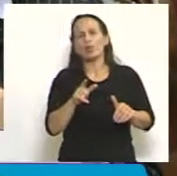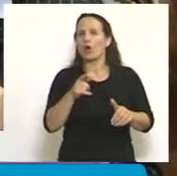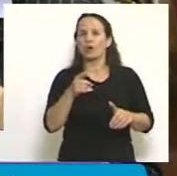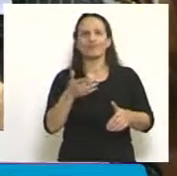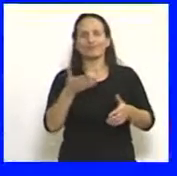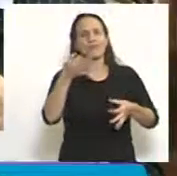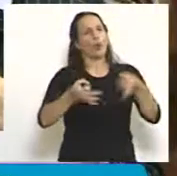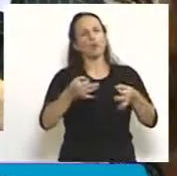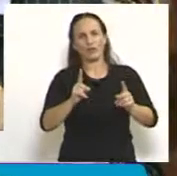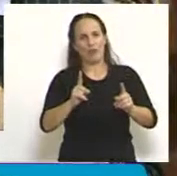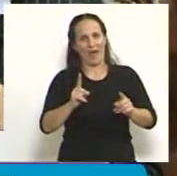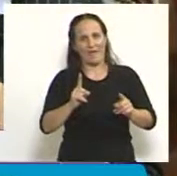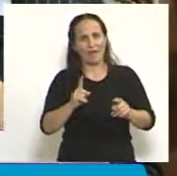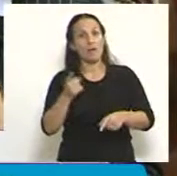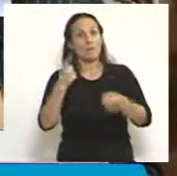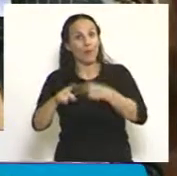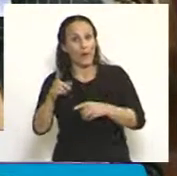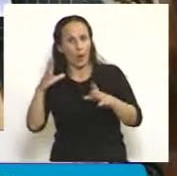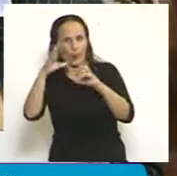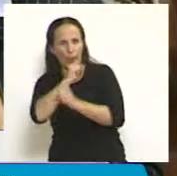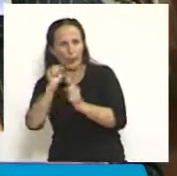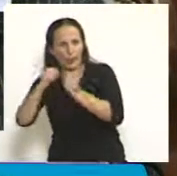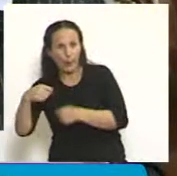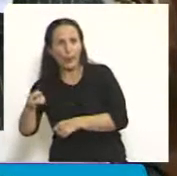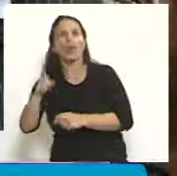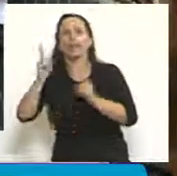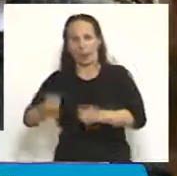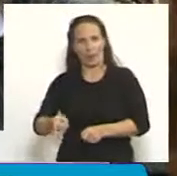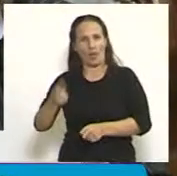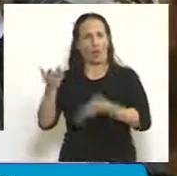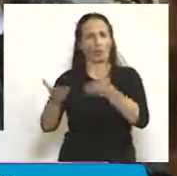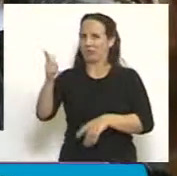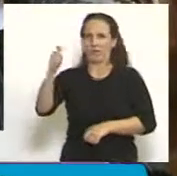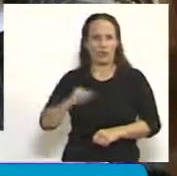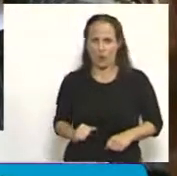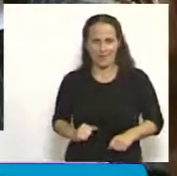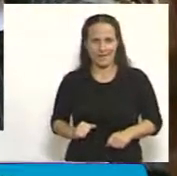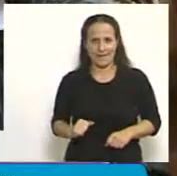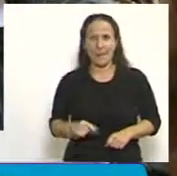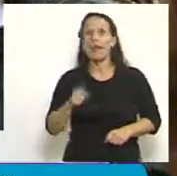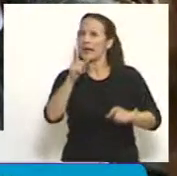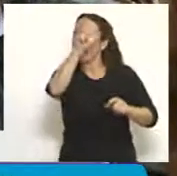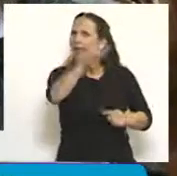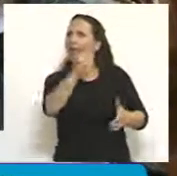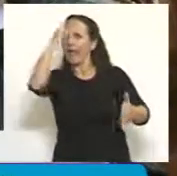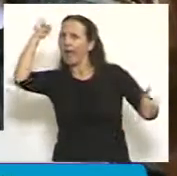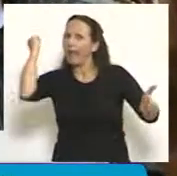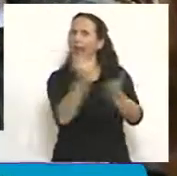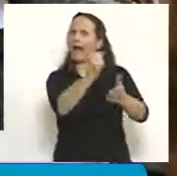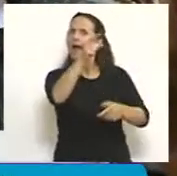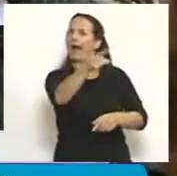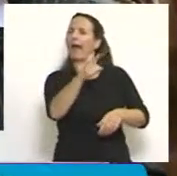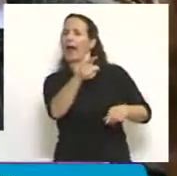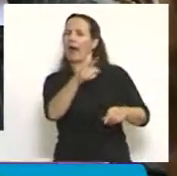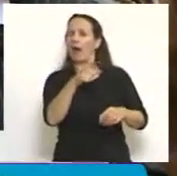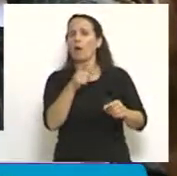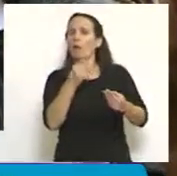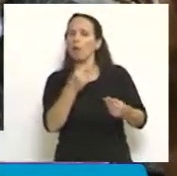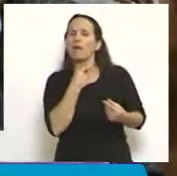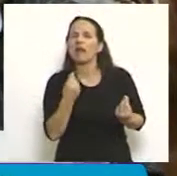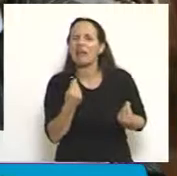administrativas, pero sí podemos decir que las designaciones, tanto en los órganos de consulta como en los órganos